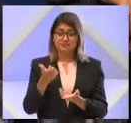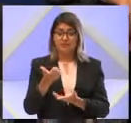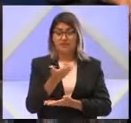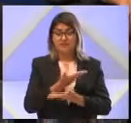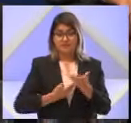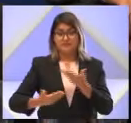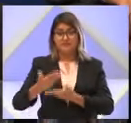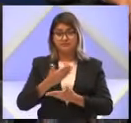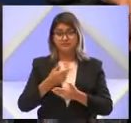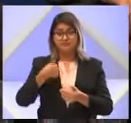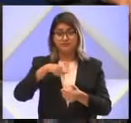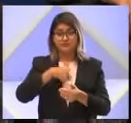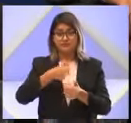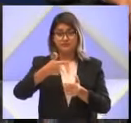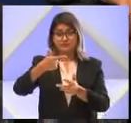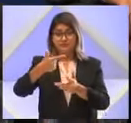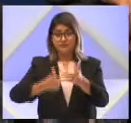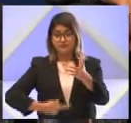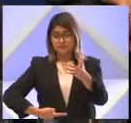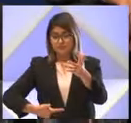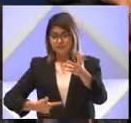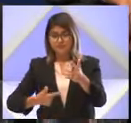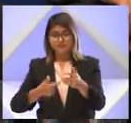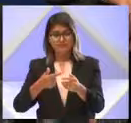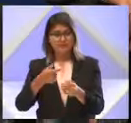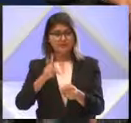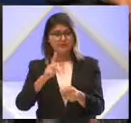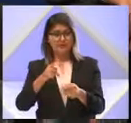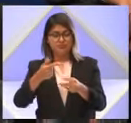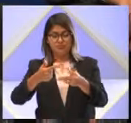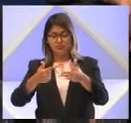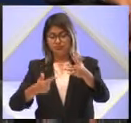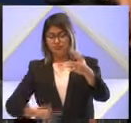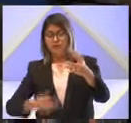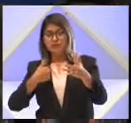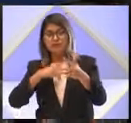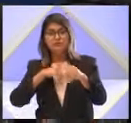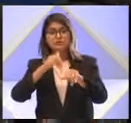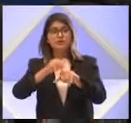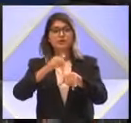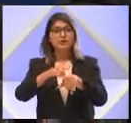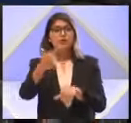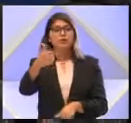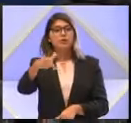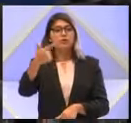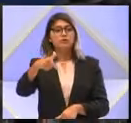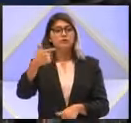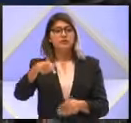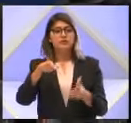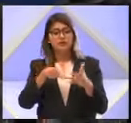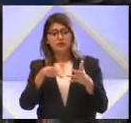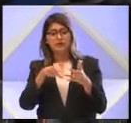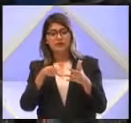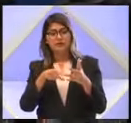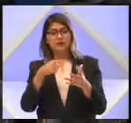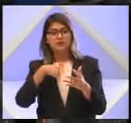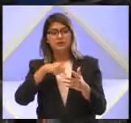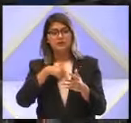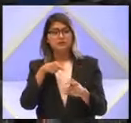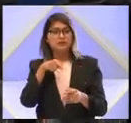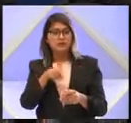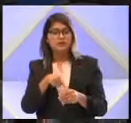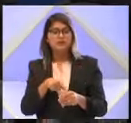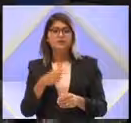números 12 del mundo si tenemos un bono poblacional de estudiantes y que nos falla al final la